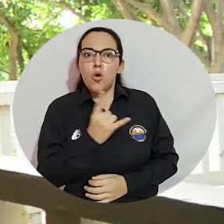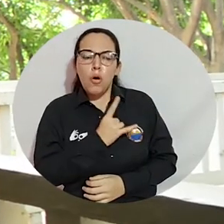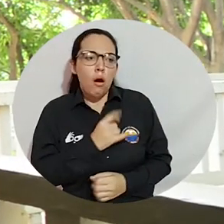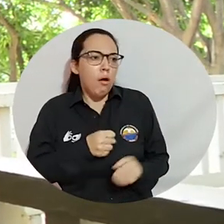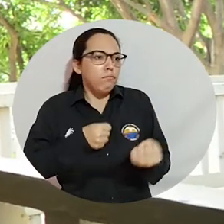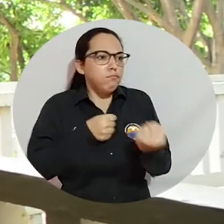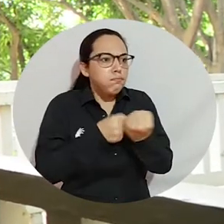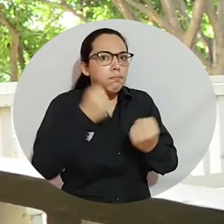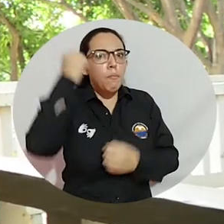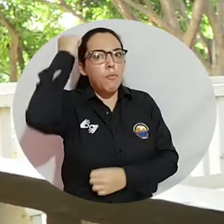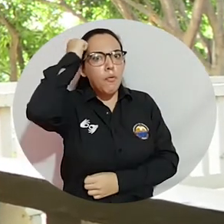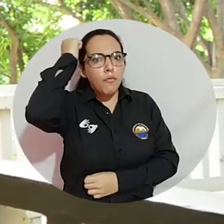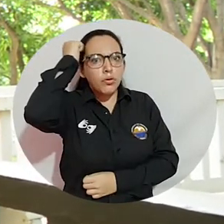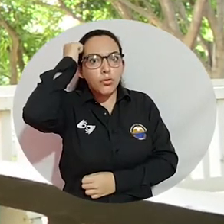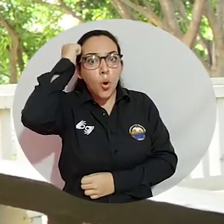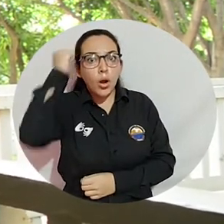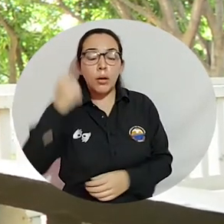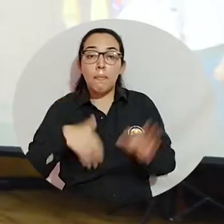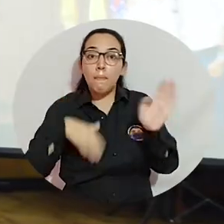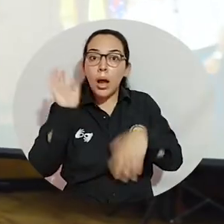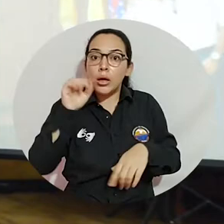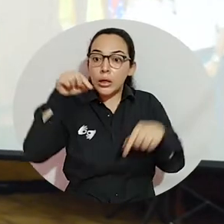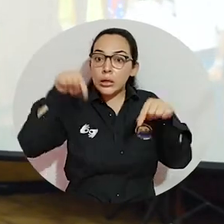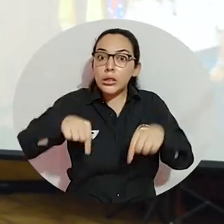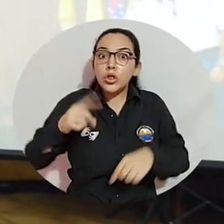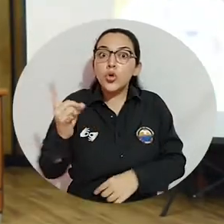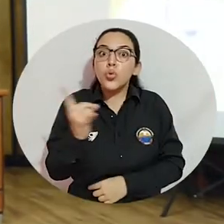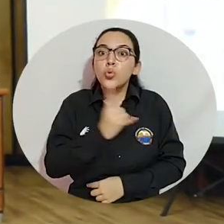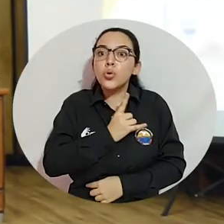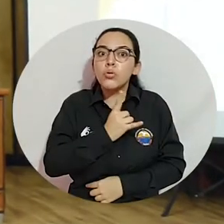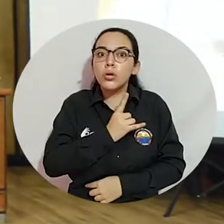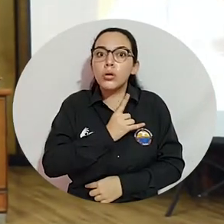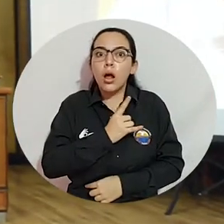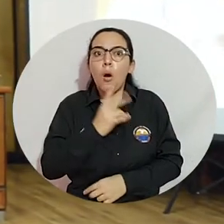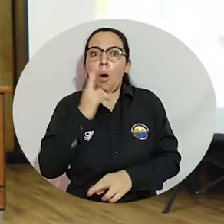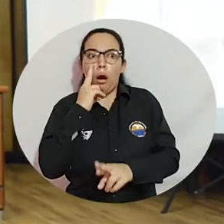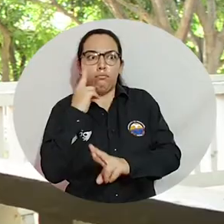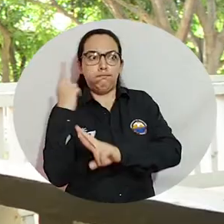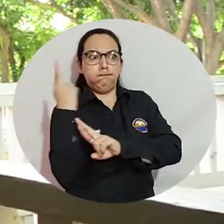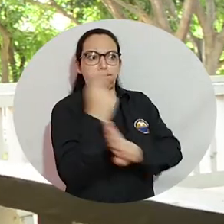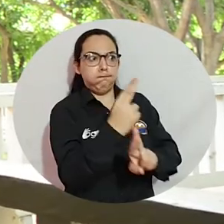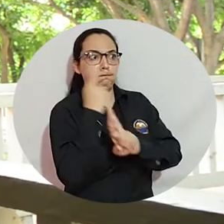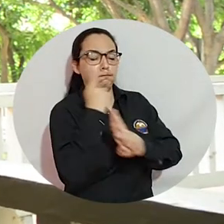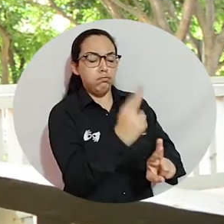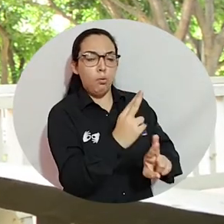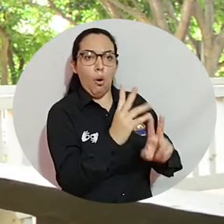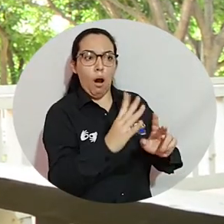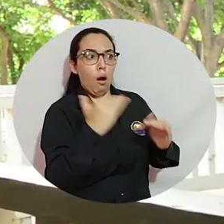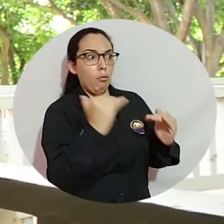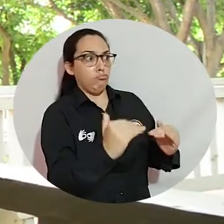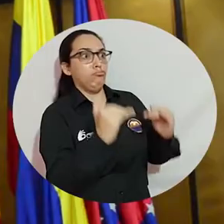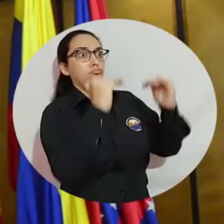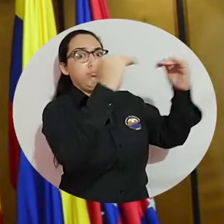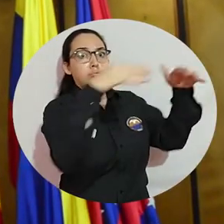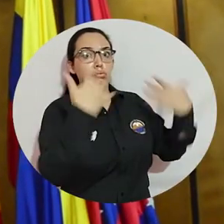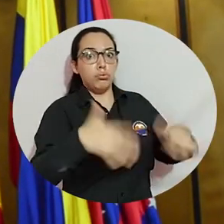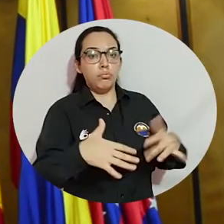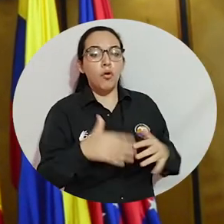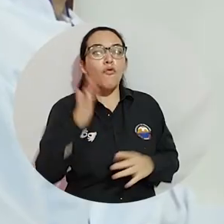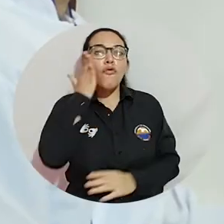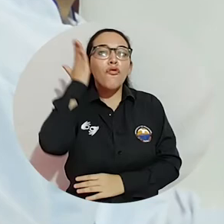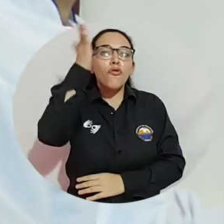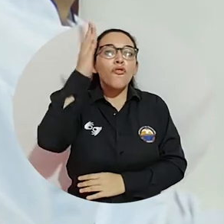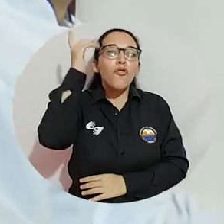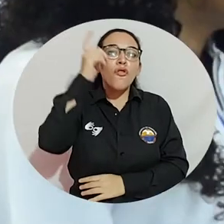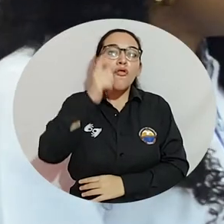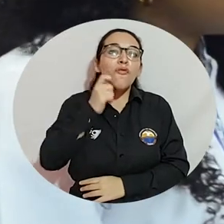contado con el apoyo total de los docentes y sobre todo la universidad es súper reconocida nombrada los futuros